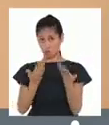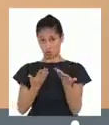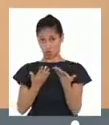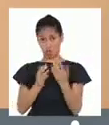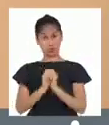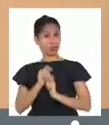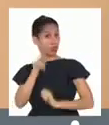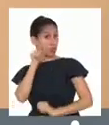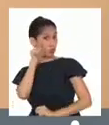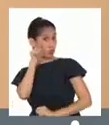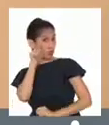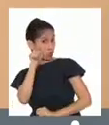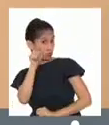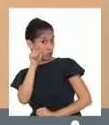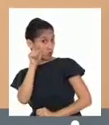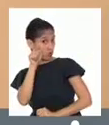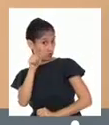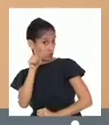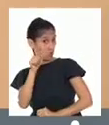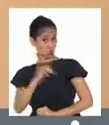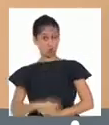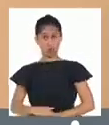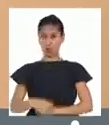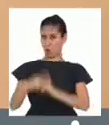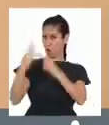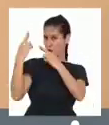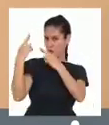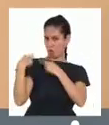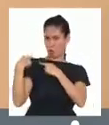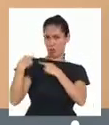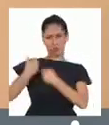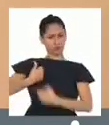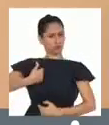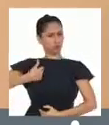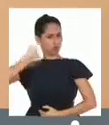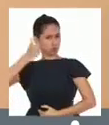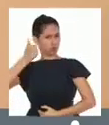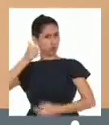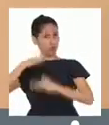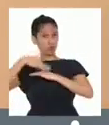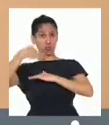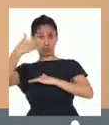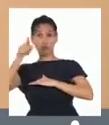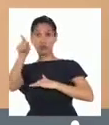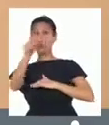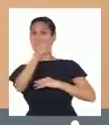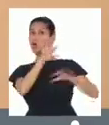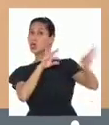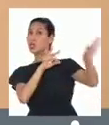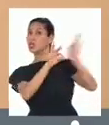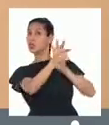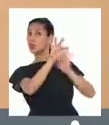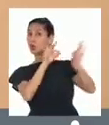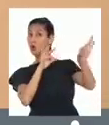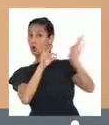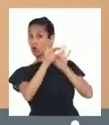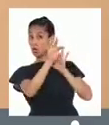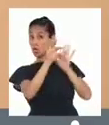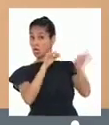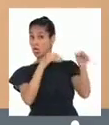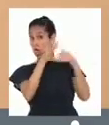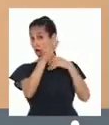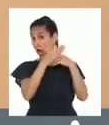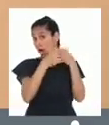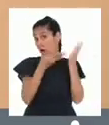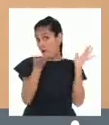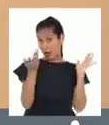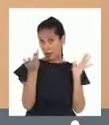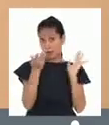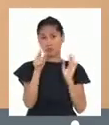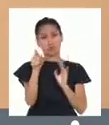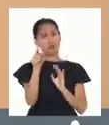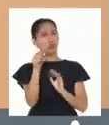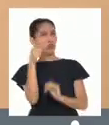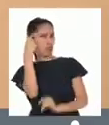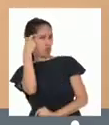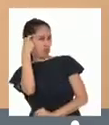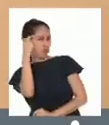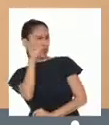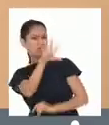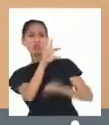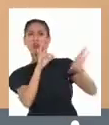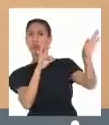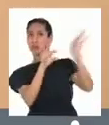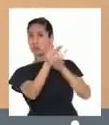cargo para favorecer a ciertas personas que no necesariamente son aptas para el cargo. A eso se le conoce